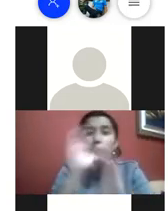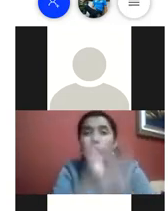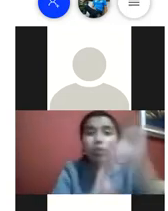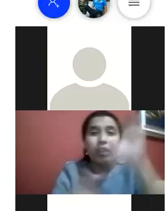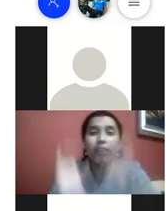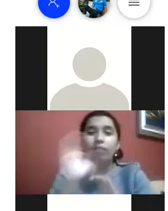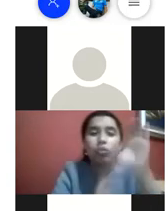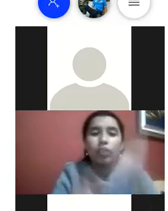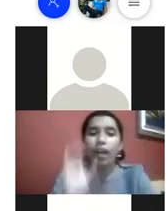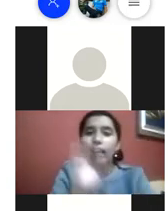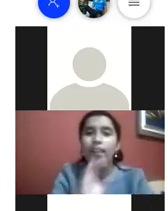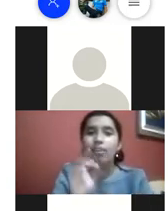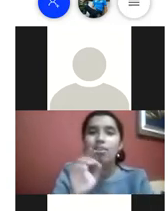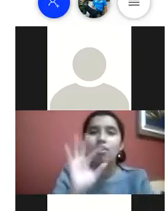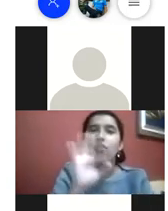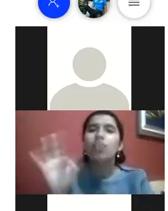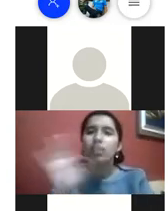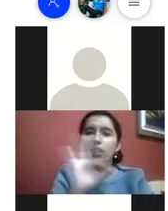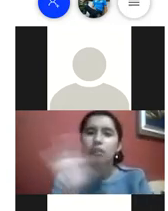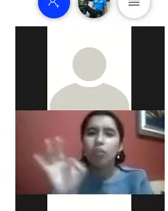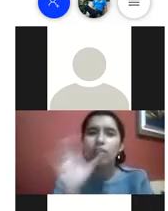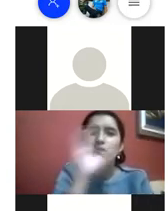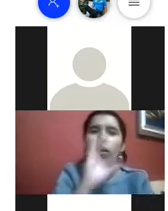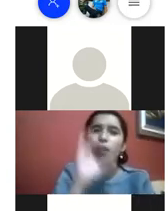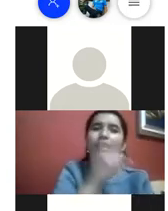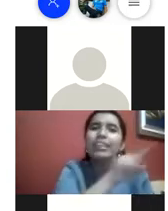vamos a resolver toda la ecuación de nuevo, todo lo que hemos hecho otra vez.